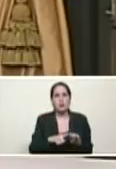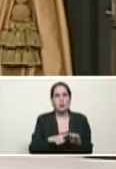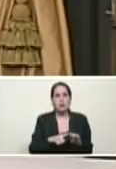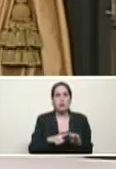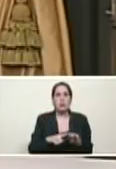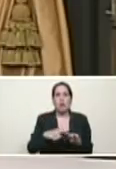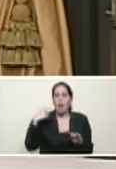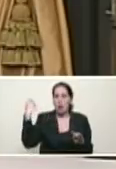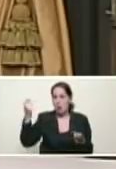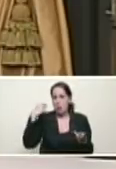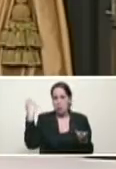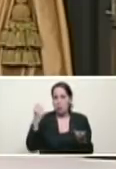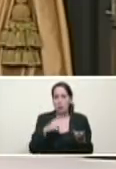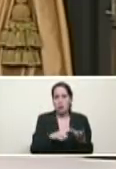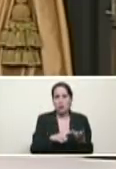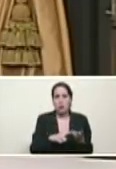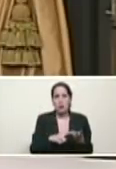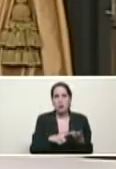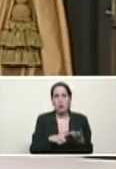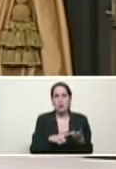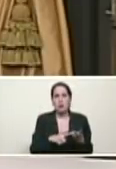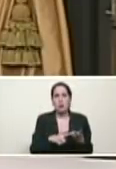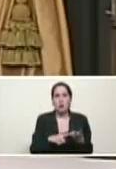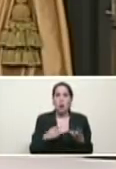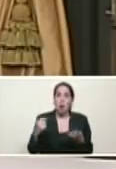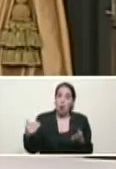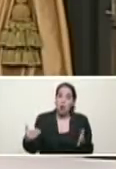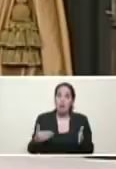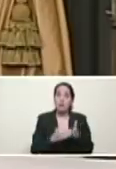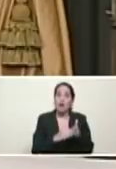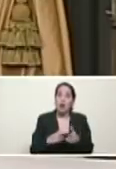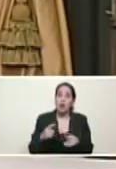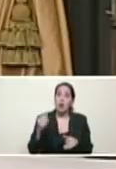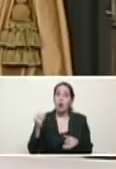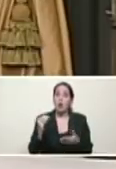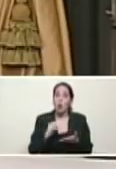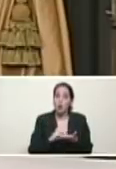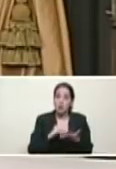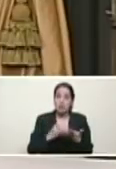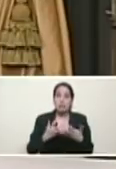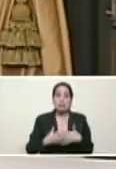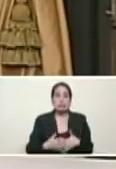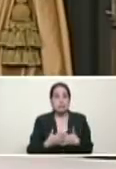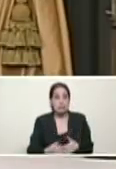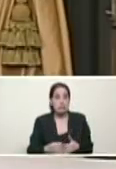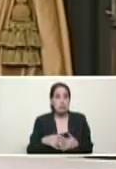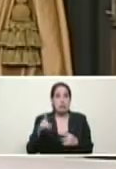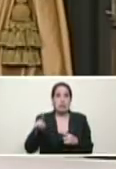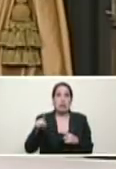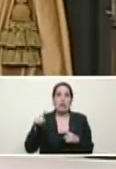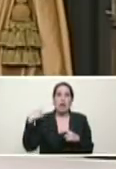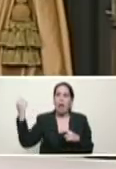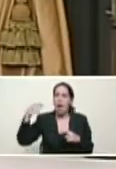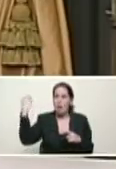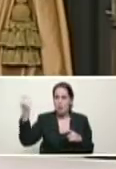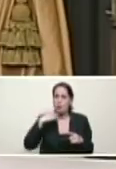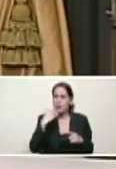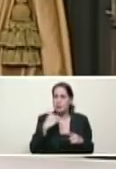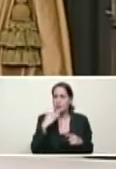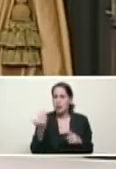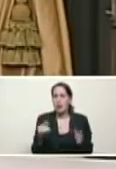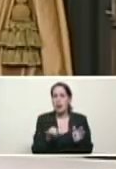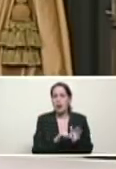Achaguas. Hoy tuvimos un ataque a un transformador en Achaguas. Ya está en pleno proceso